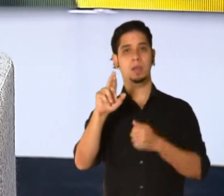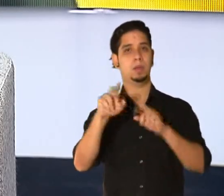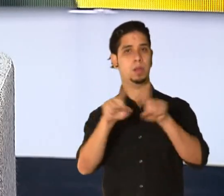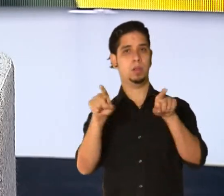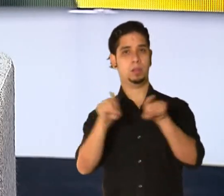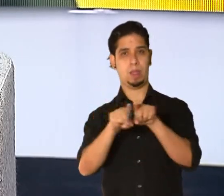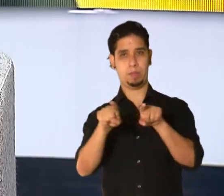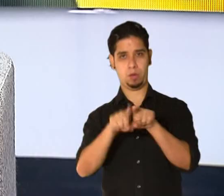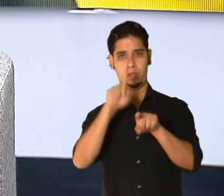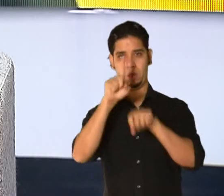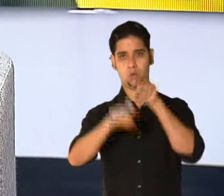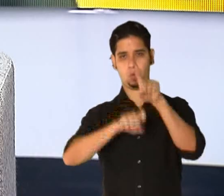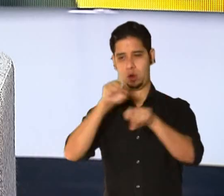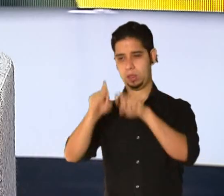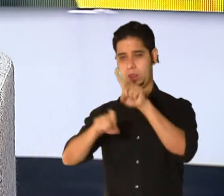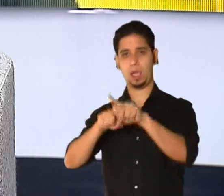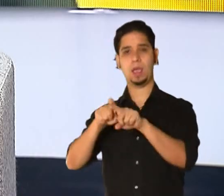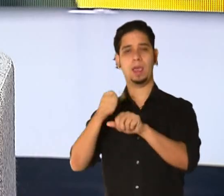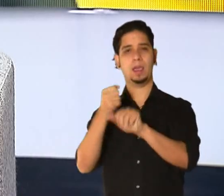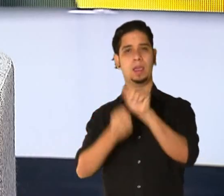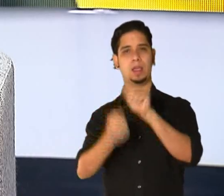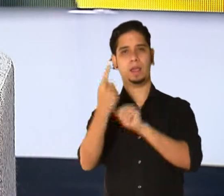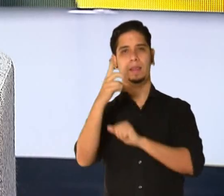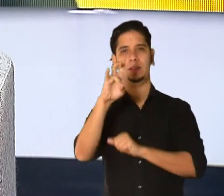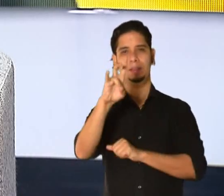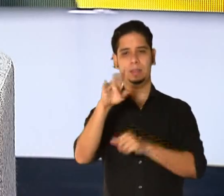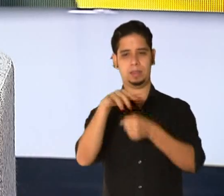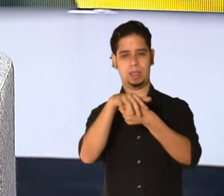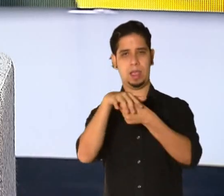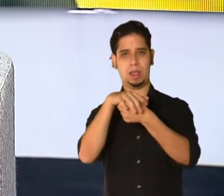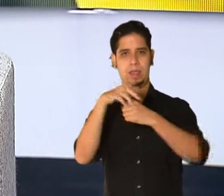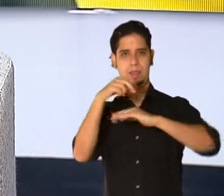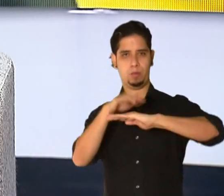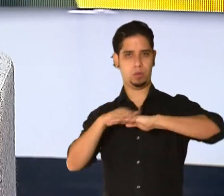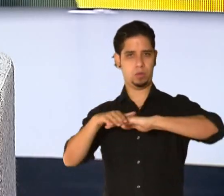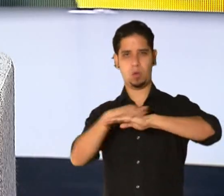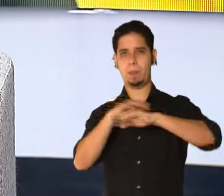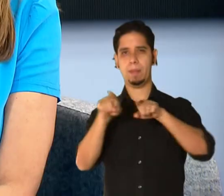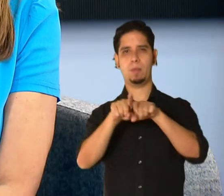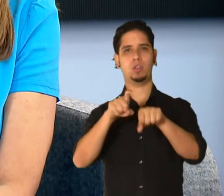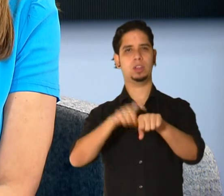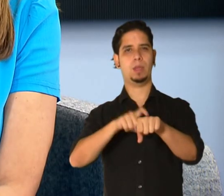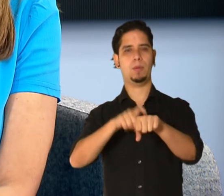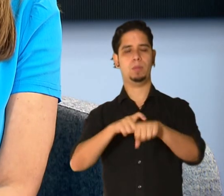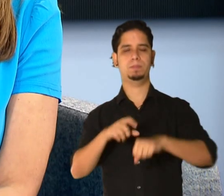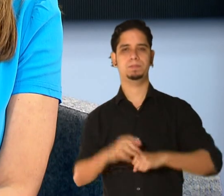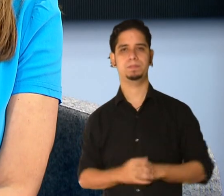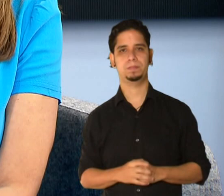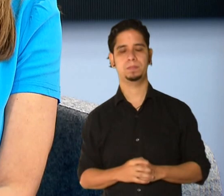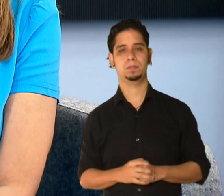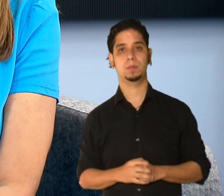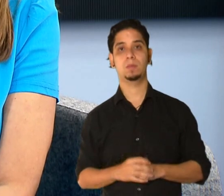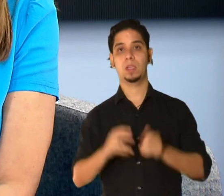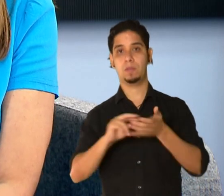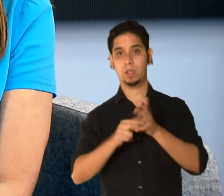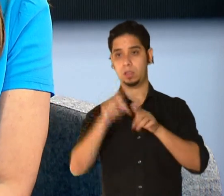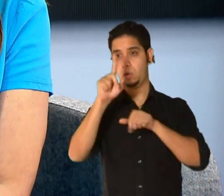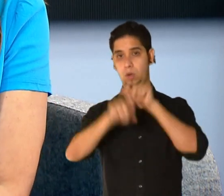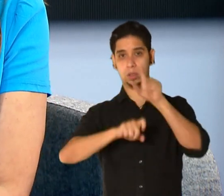encuesta CASPER en cada una de las 7 áreas de salud de Puerto Rico simultáneamente. Claro, esta es una encuesta o un estudio de